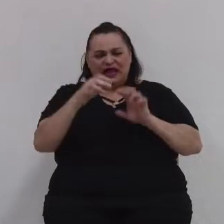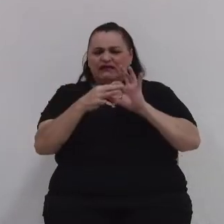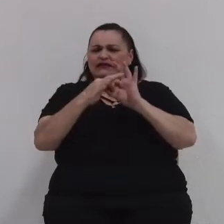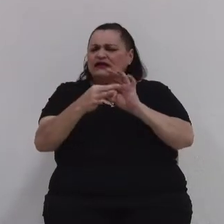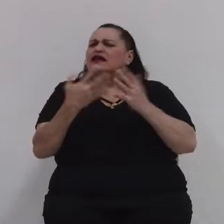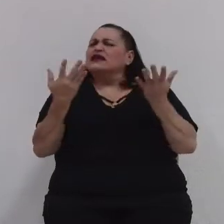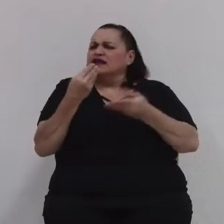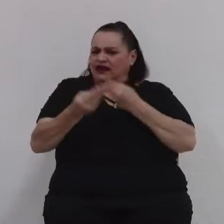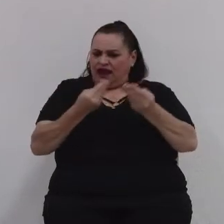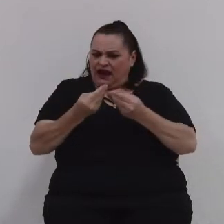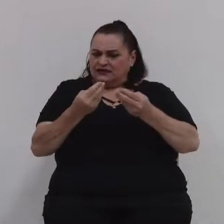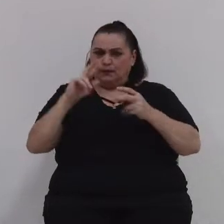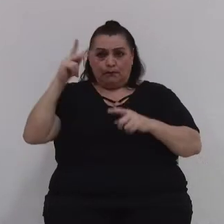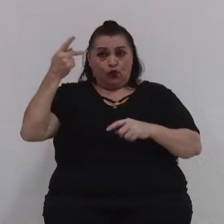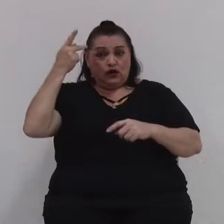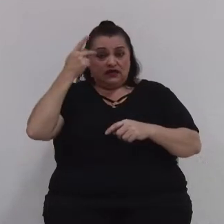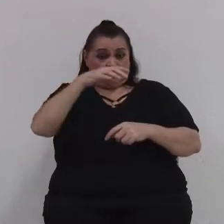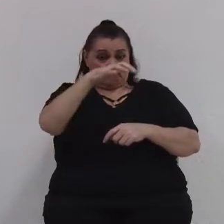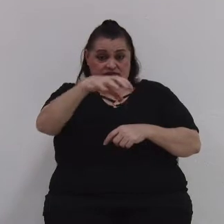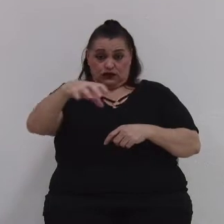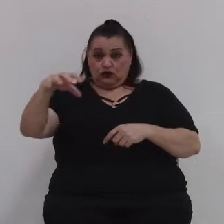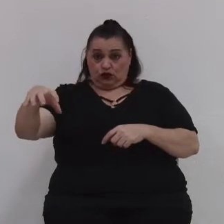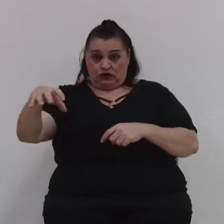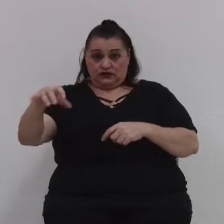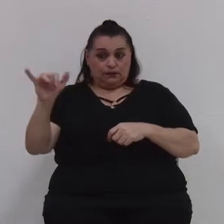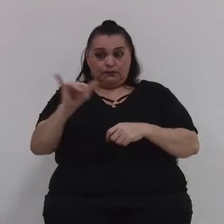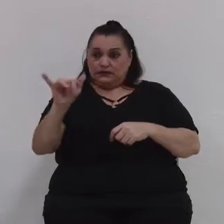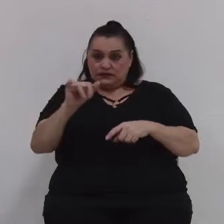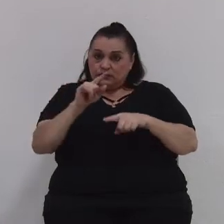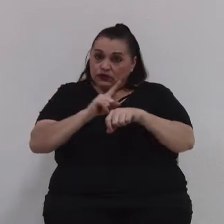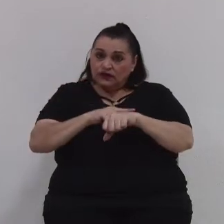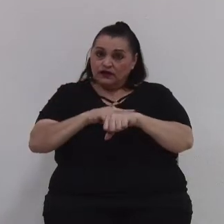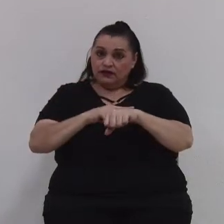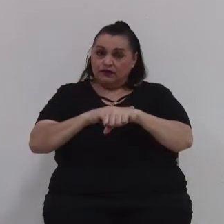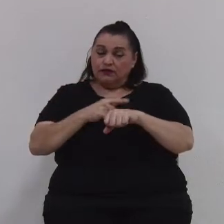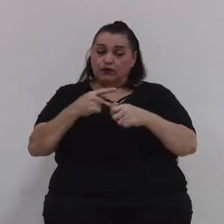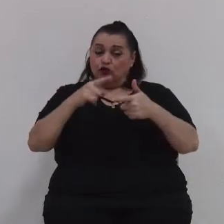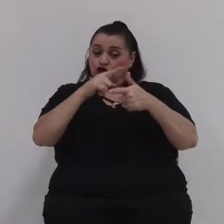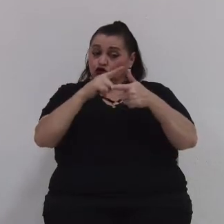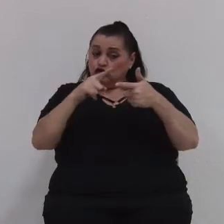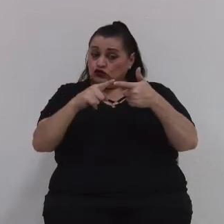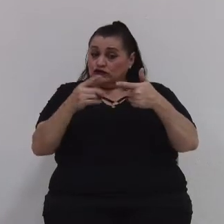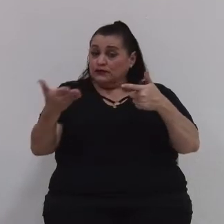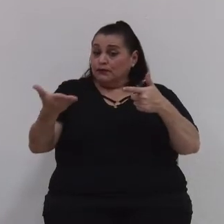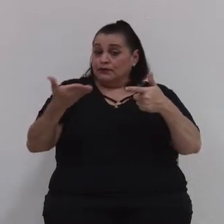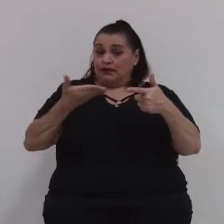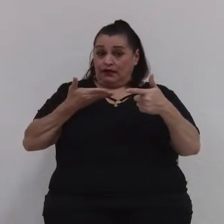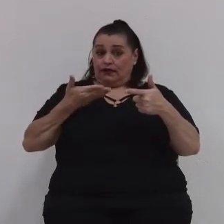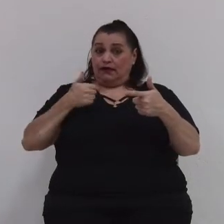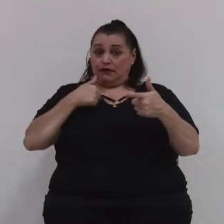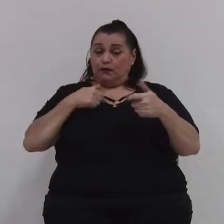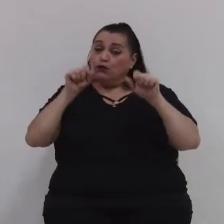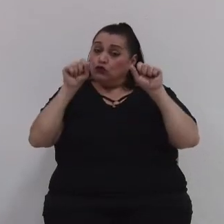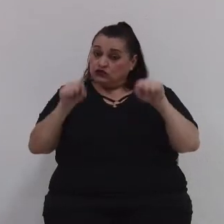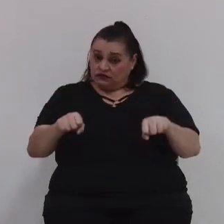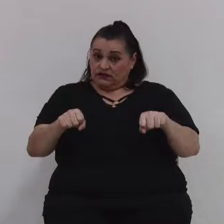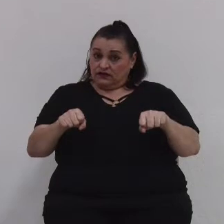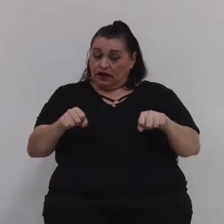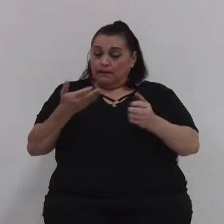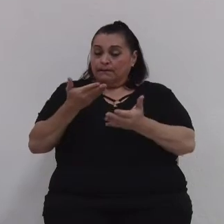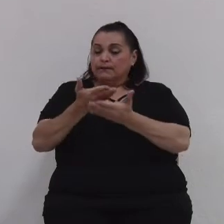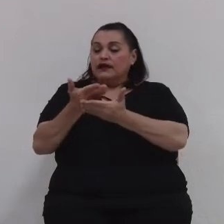política sectorial, ¿verdad? Al mismo tiempo. Entonces, esas dos cosas me dan a mí la posibilidad entonces de